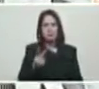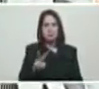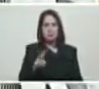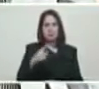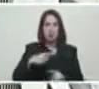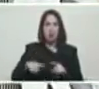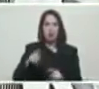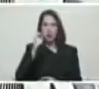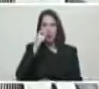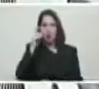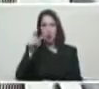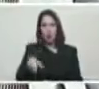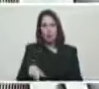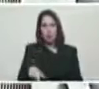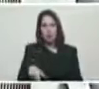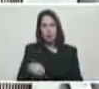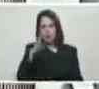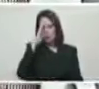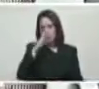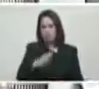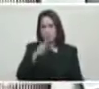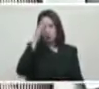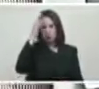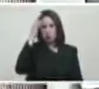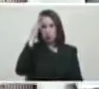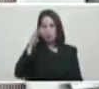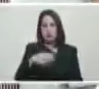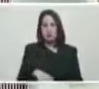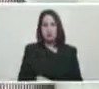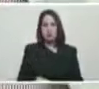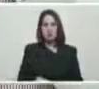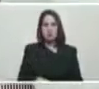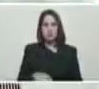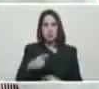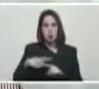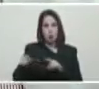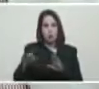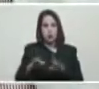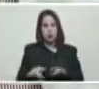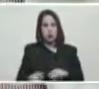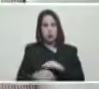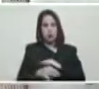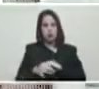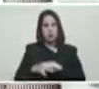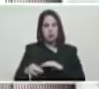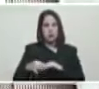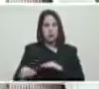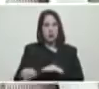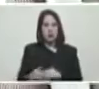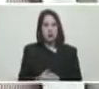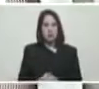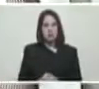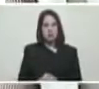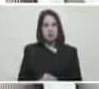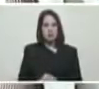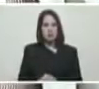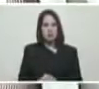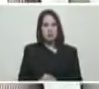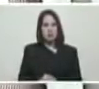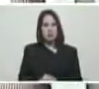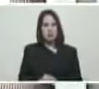Fernández regidor concejal Diego Hernández secretario municipal de la cámara y